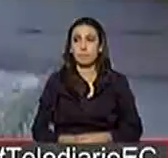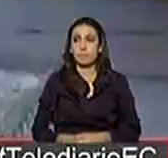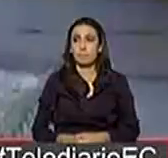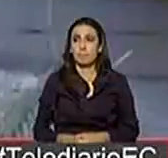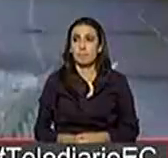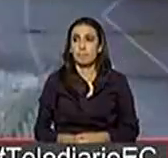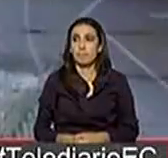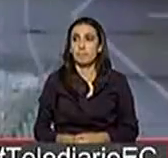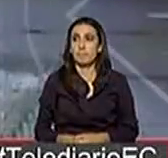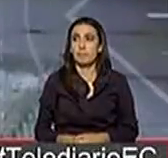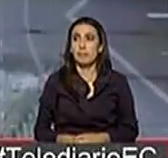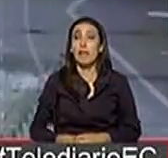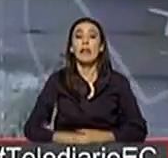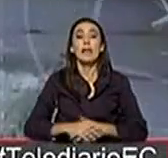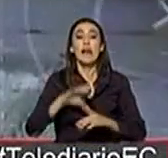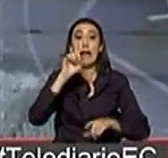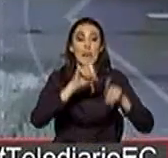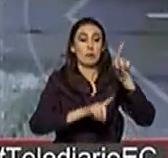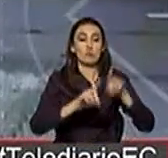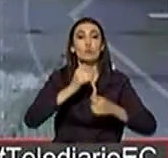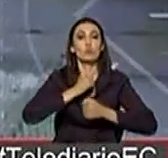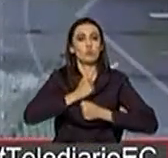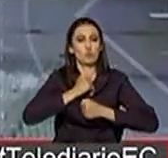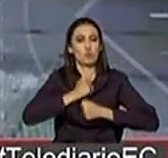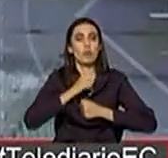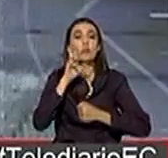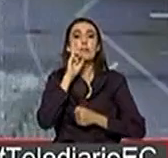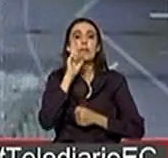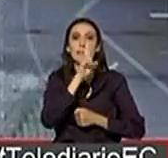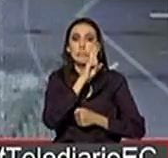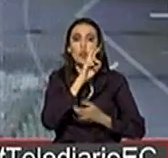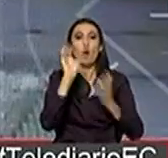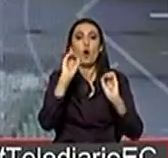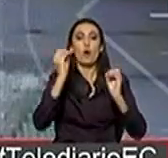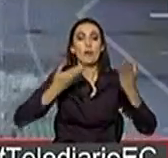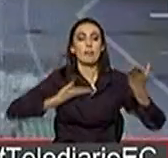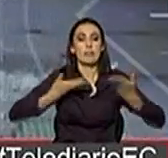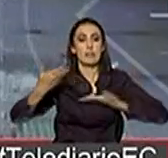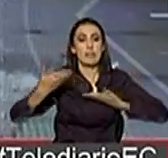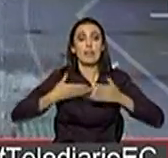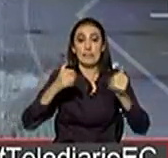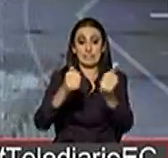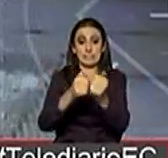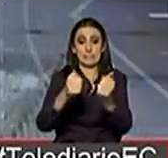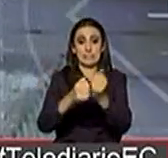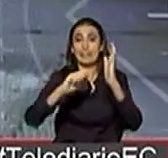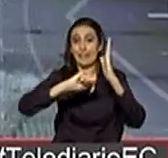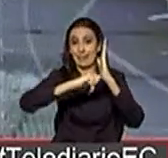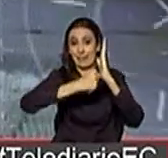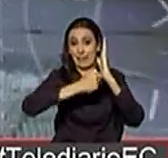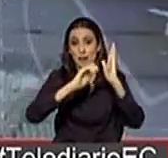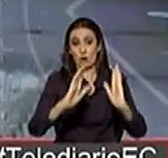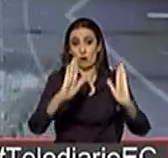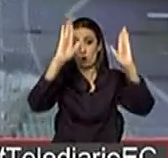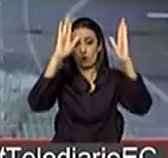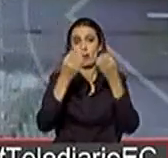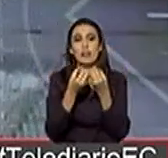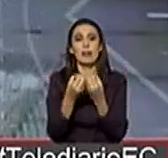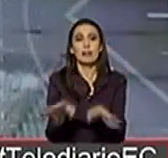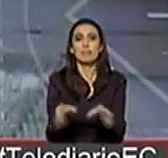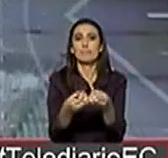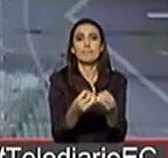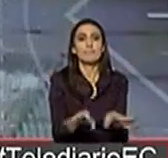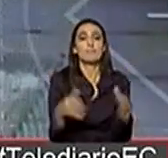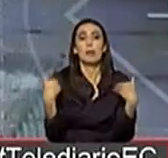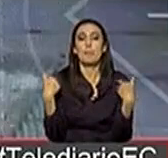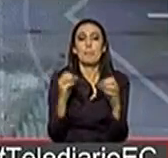y los dueños de restaurantes y locales comerciales aledaños a la contraloría general del estado quedaron en la quiebra por los saqueos